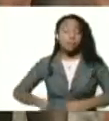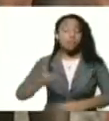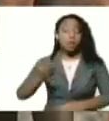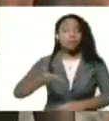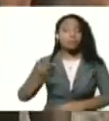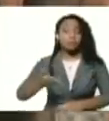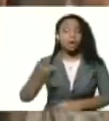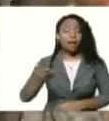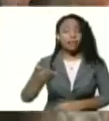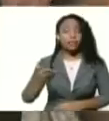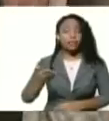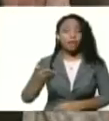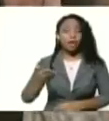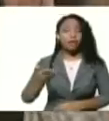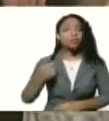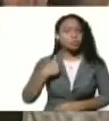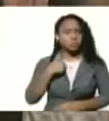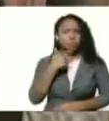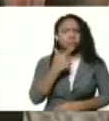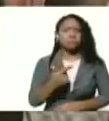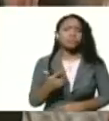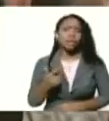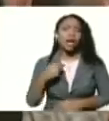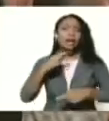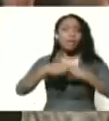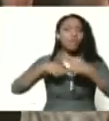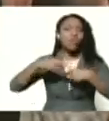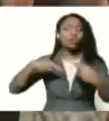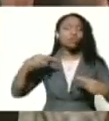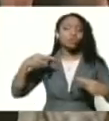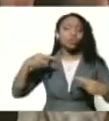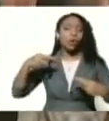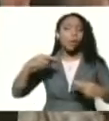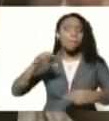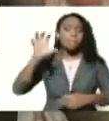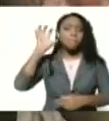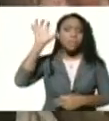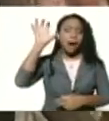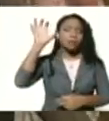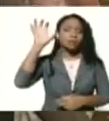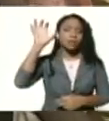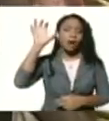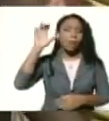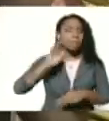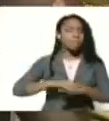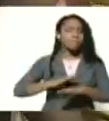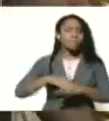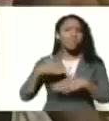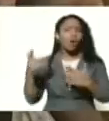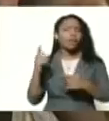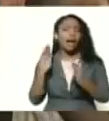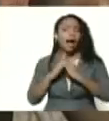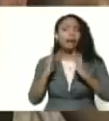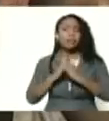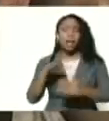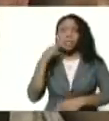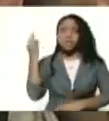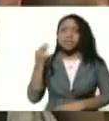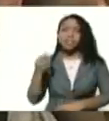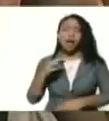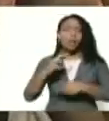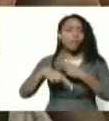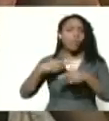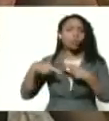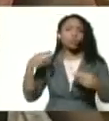importante, yo diría que revolucionario, patriótico hogar, porque este es un hogar de verdad